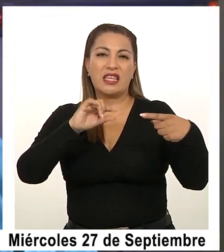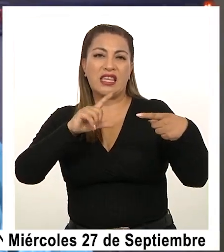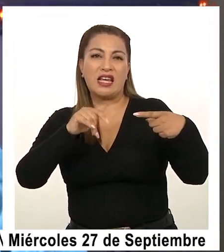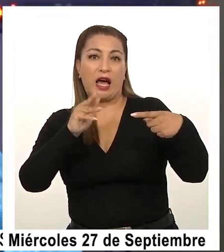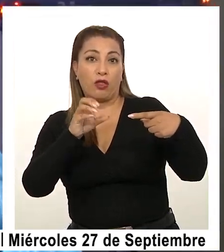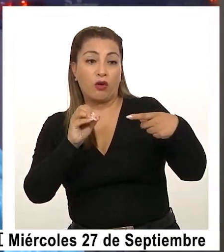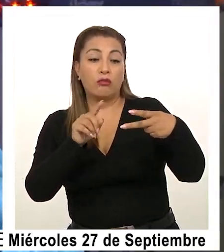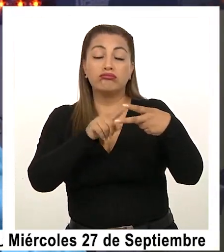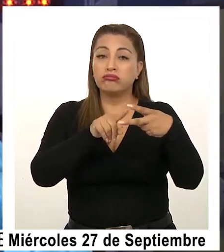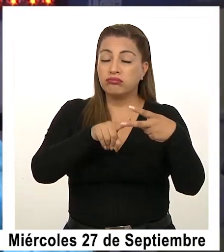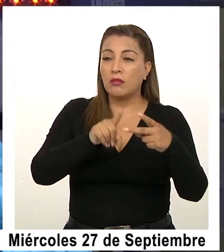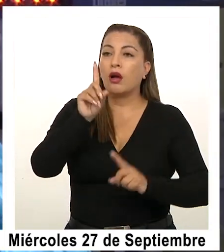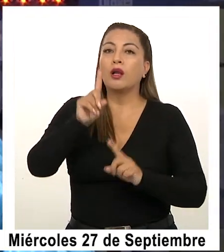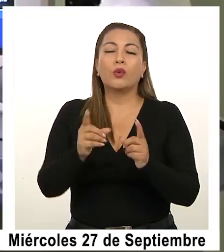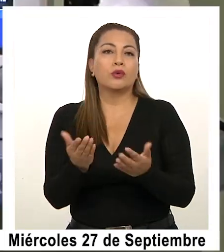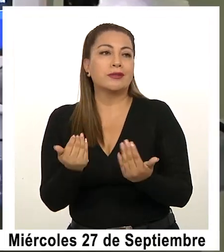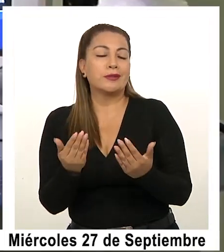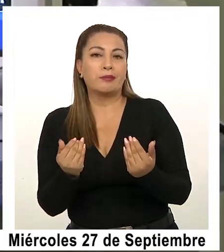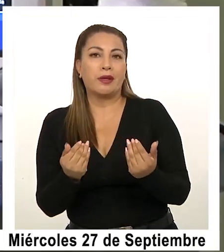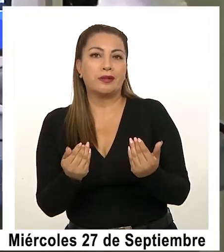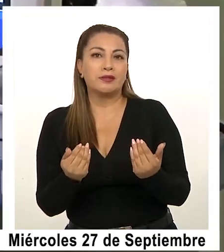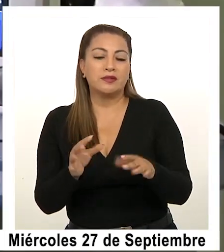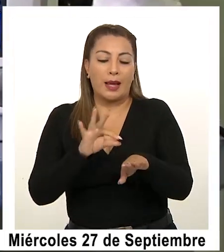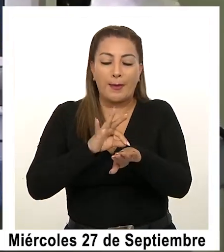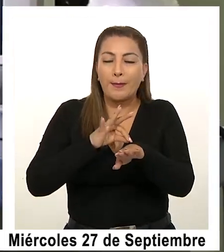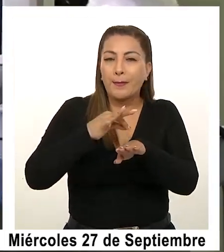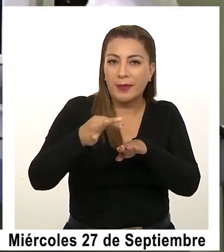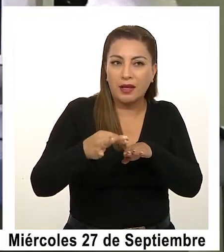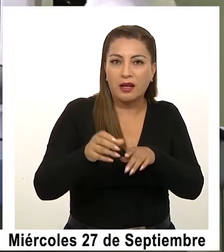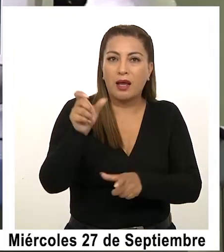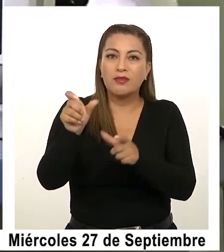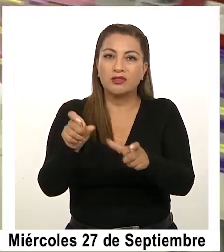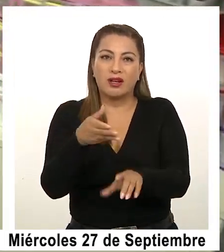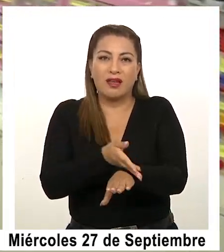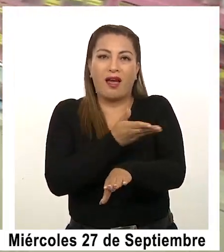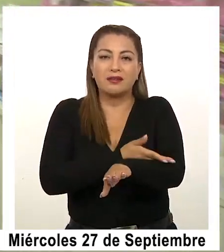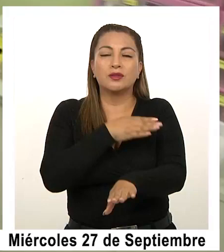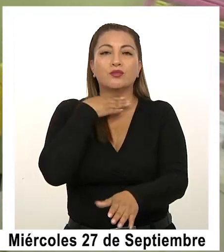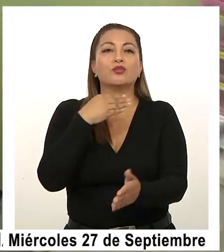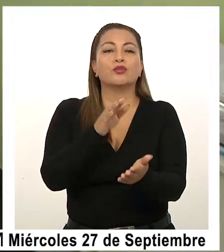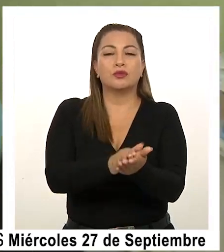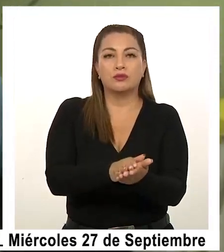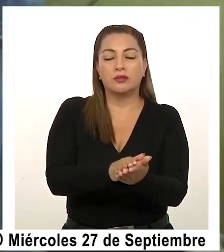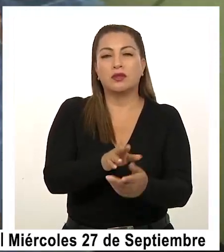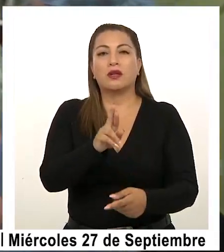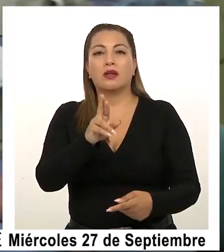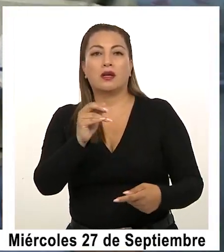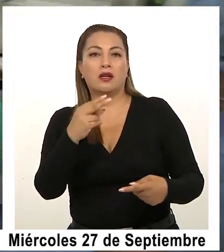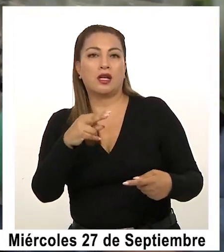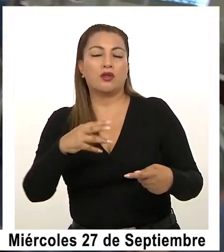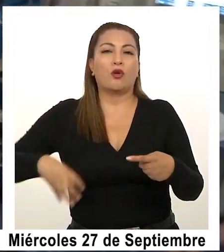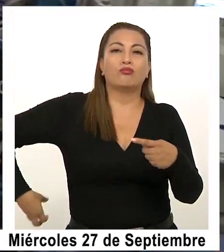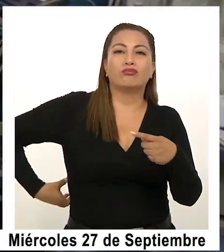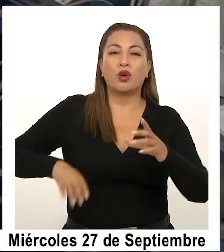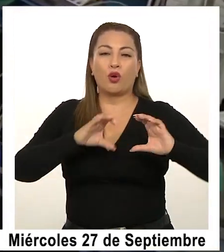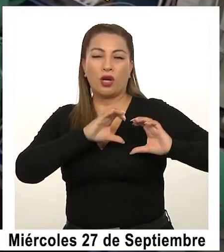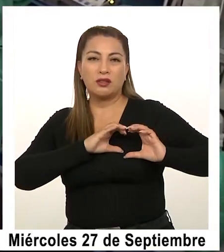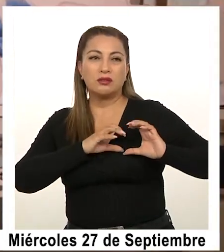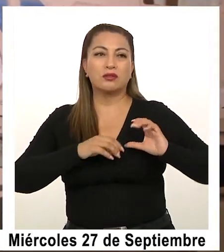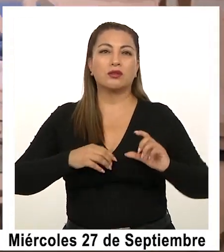en aquellos que esperan órganos o tejidos de donante cadavérico. Riñón, hígado, pulmón,